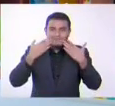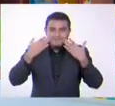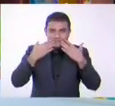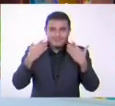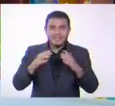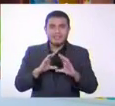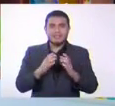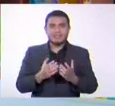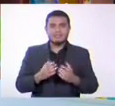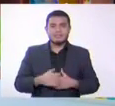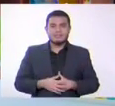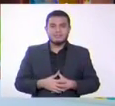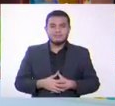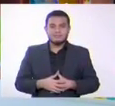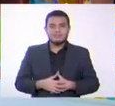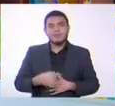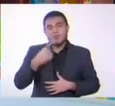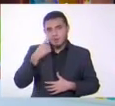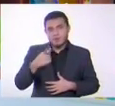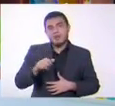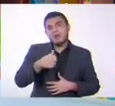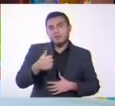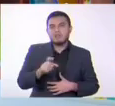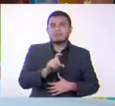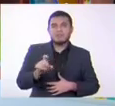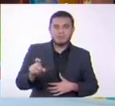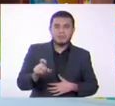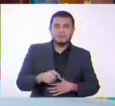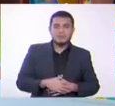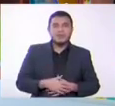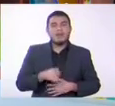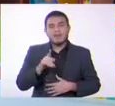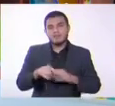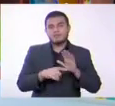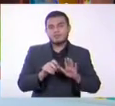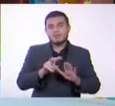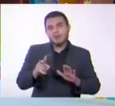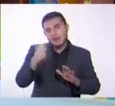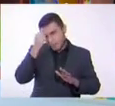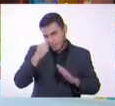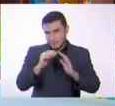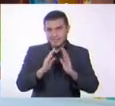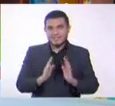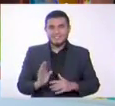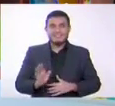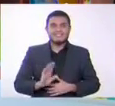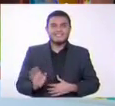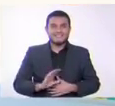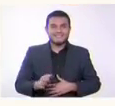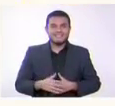clase. Nos vemos la próxima semana en su programa Aprendamos en Casa.